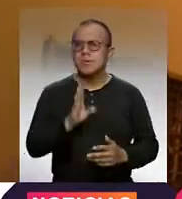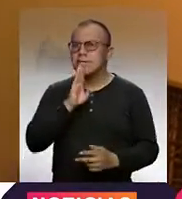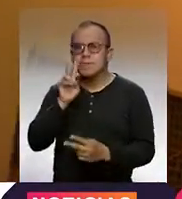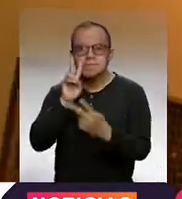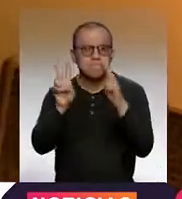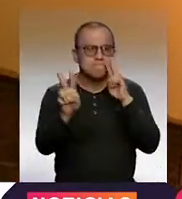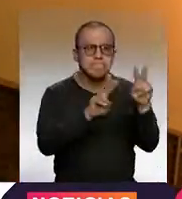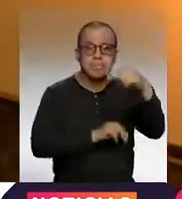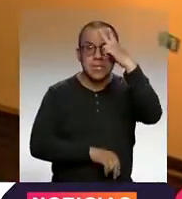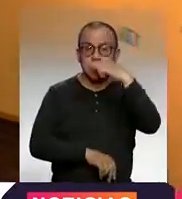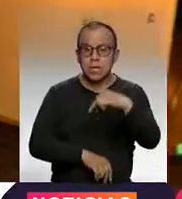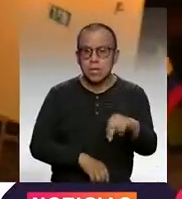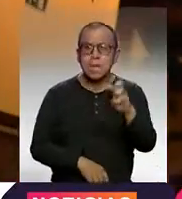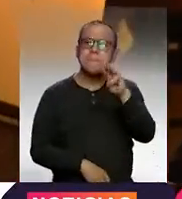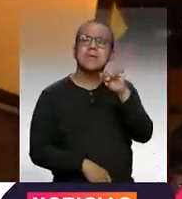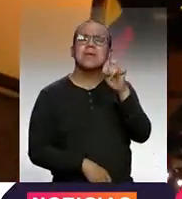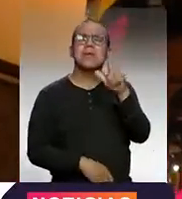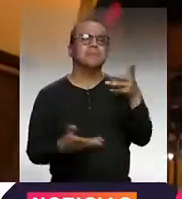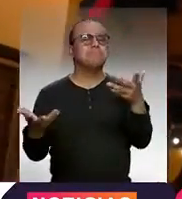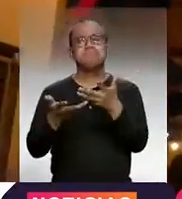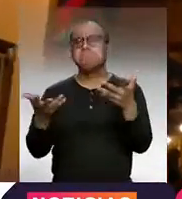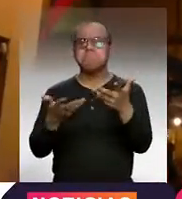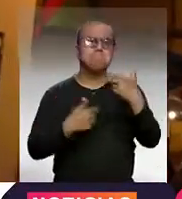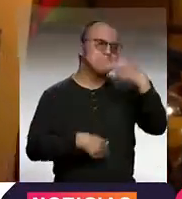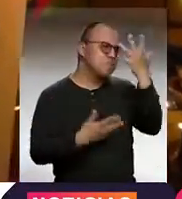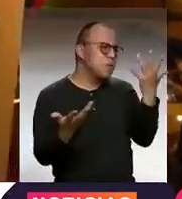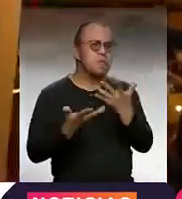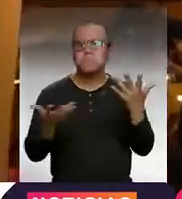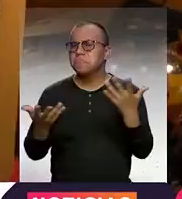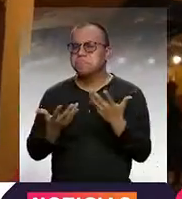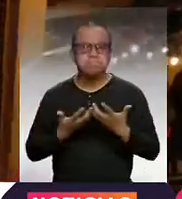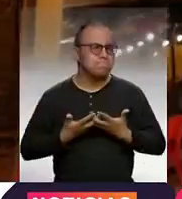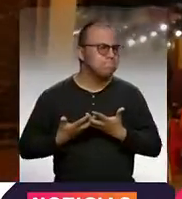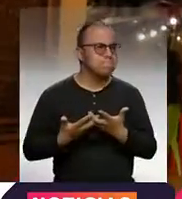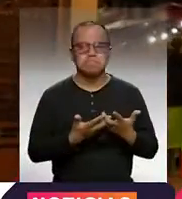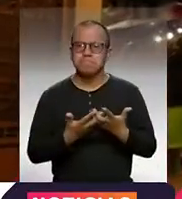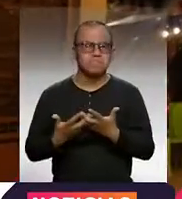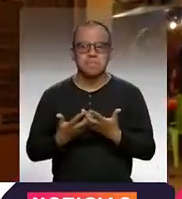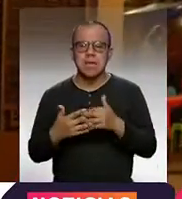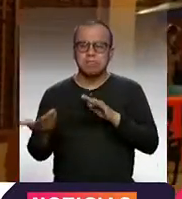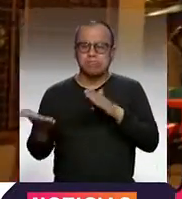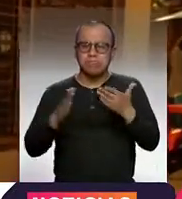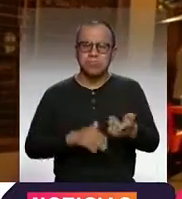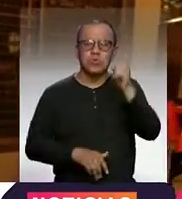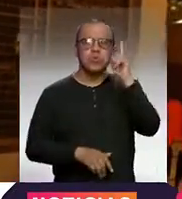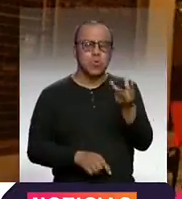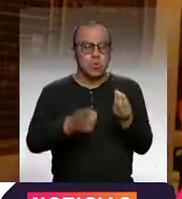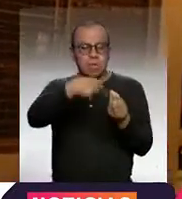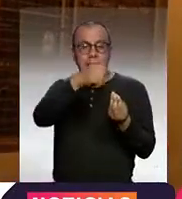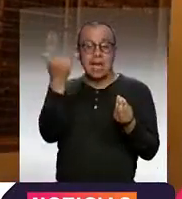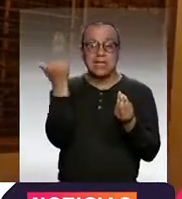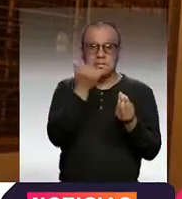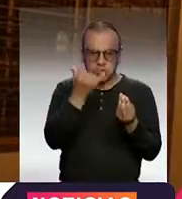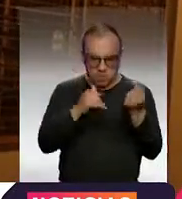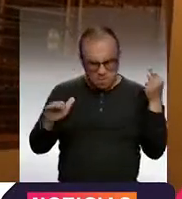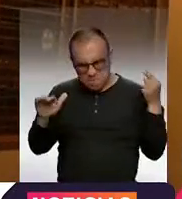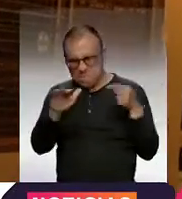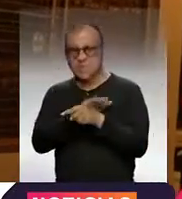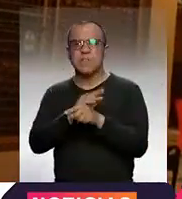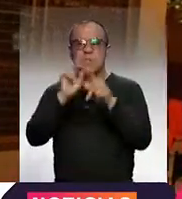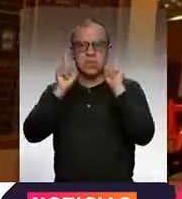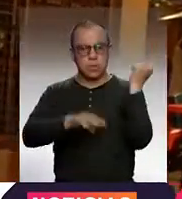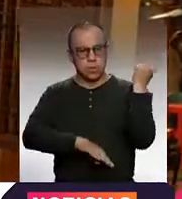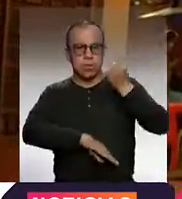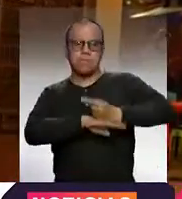hijo? ¡Miguelito! ¿Dónde está Miguelito? ¡Me lo mataron los conservadores! ¡Sí, por orden